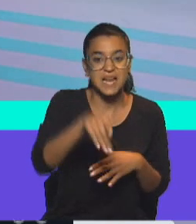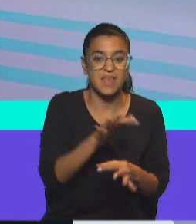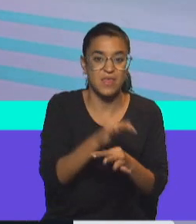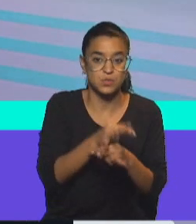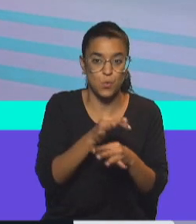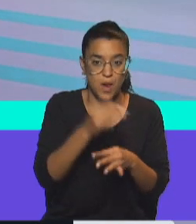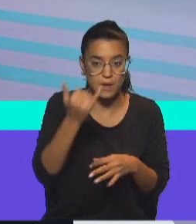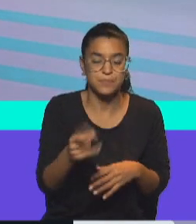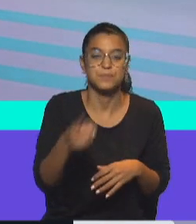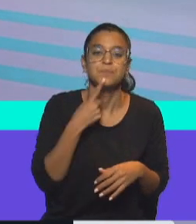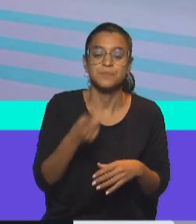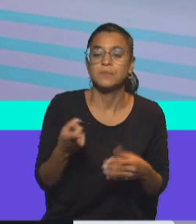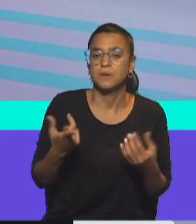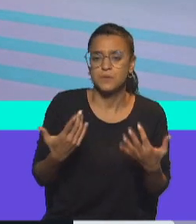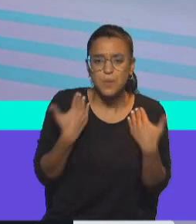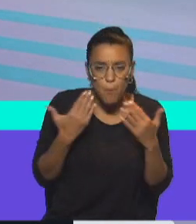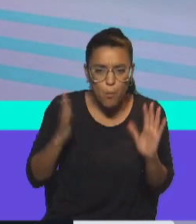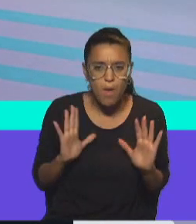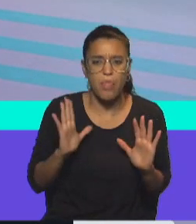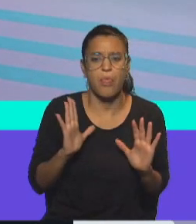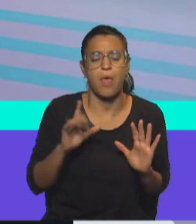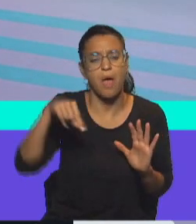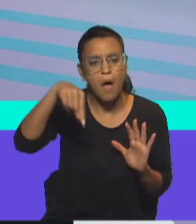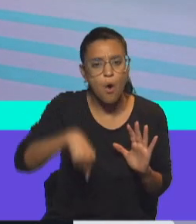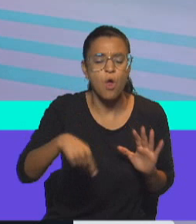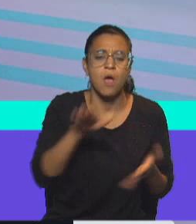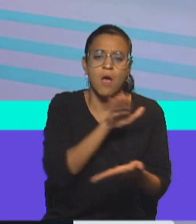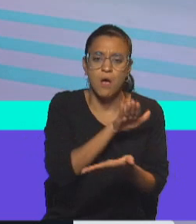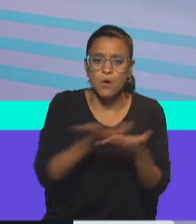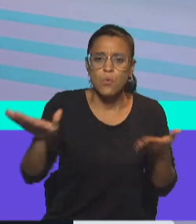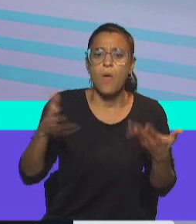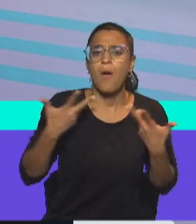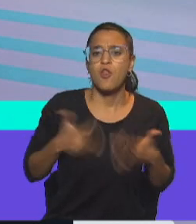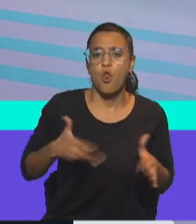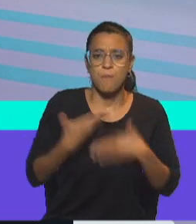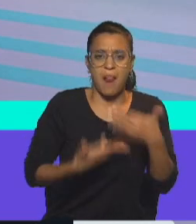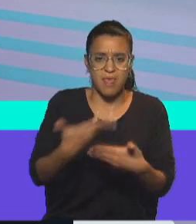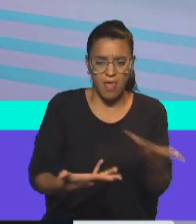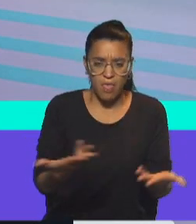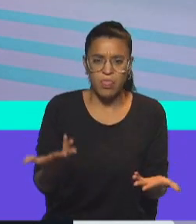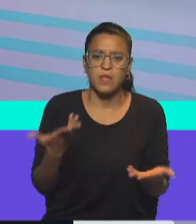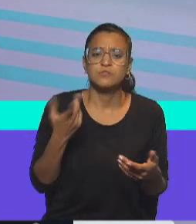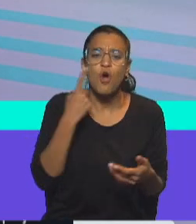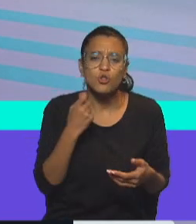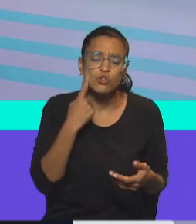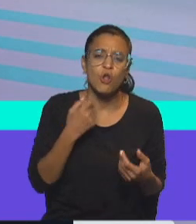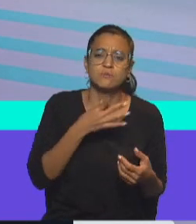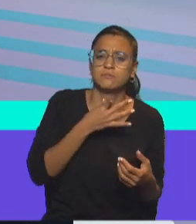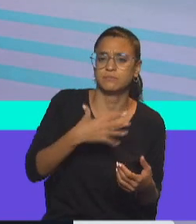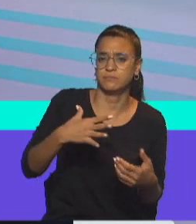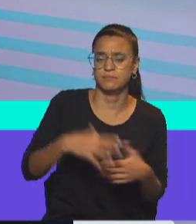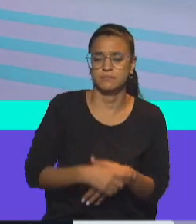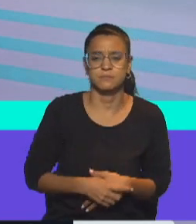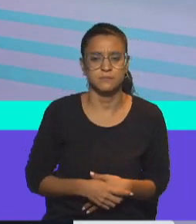escolar. ¿Están dadas las condiciones para enfrentar esta nueva normalidad, estos controles un poquito más